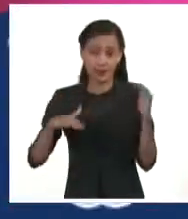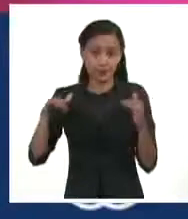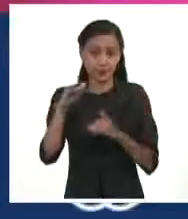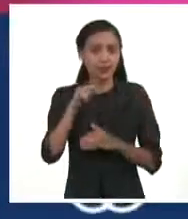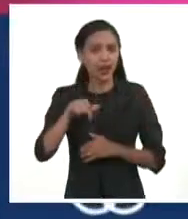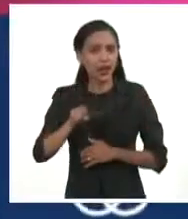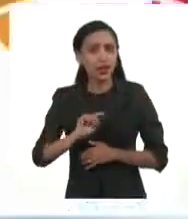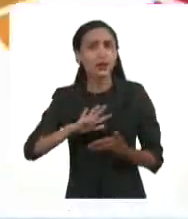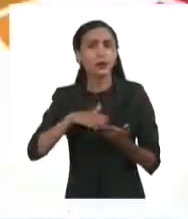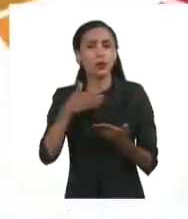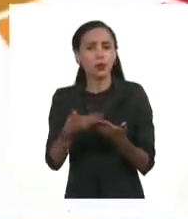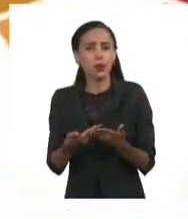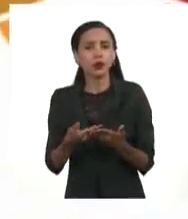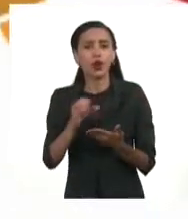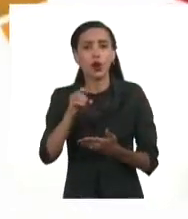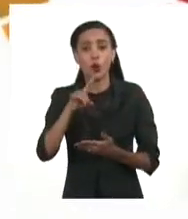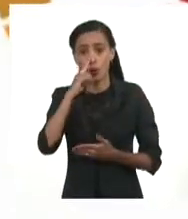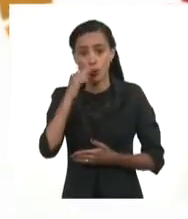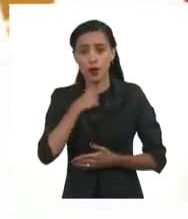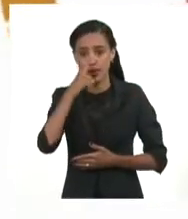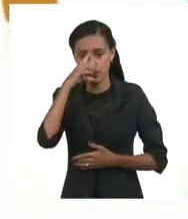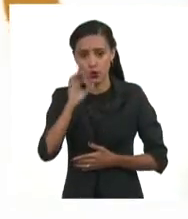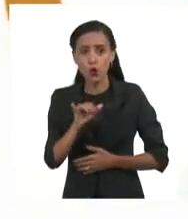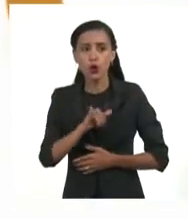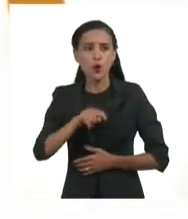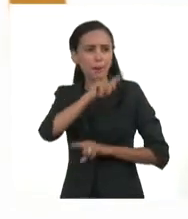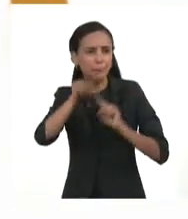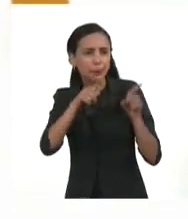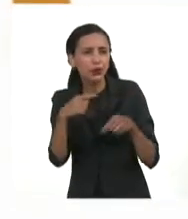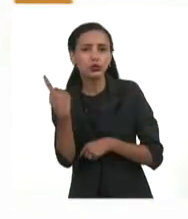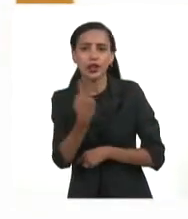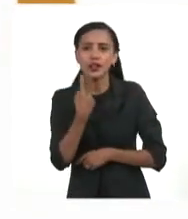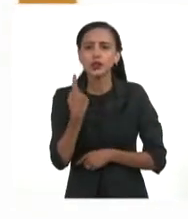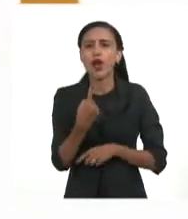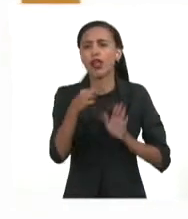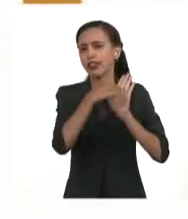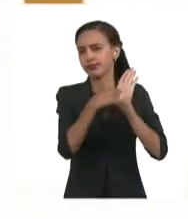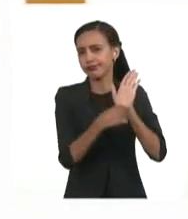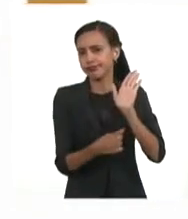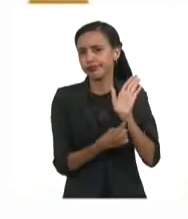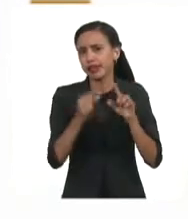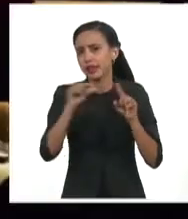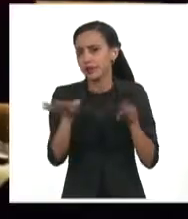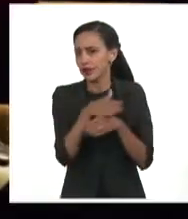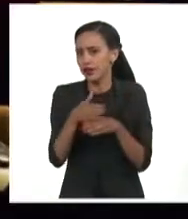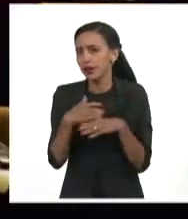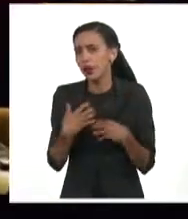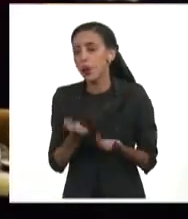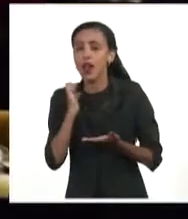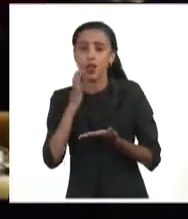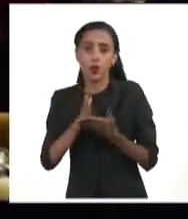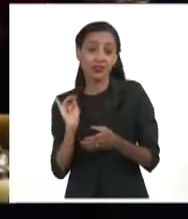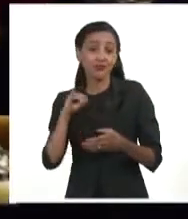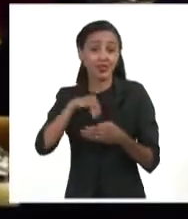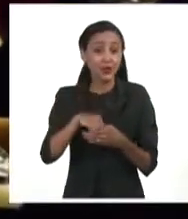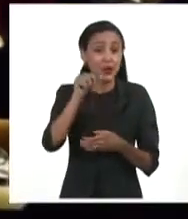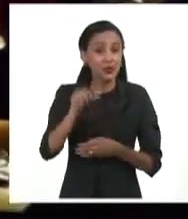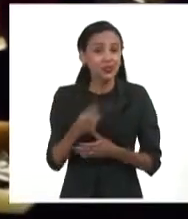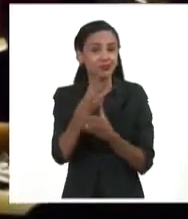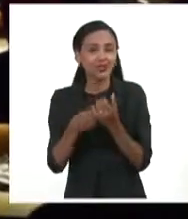la propuesta del Unesco de realizar una consulta nacional sobre ejes temáticos que van desde la educación inclusiva y de calidad